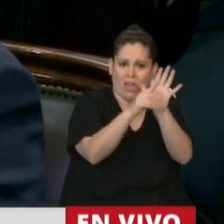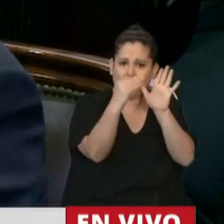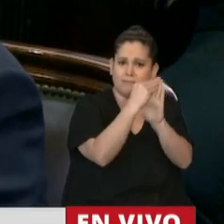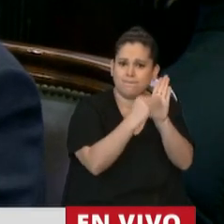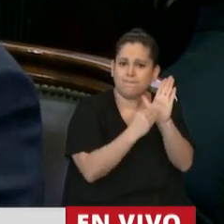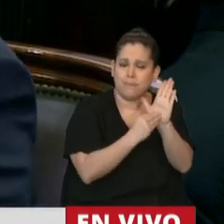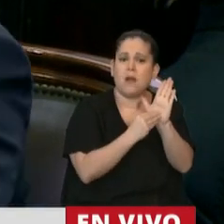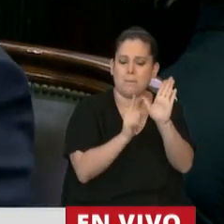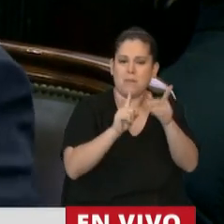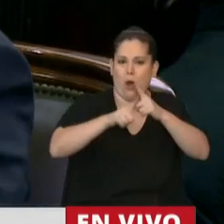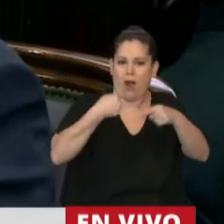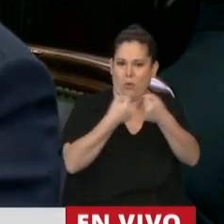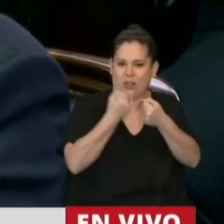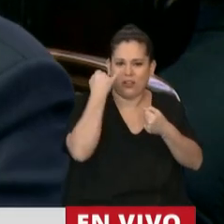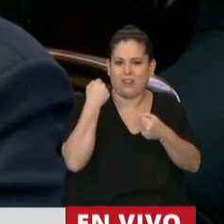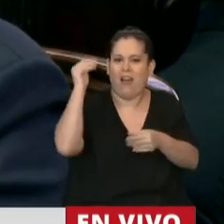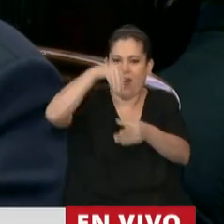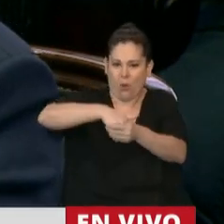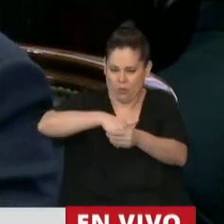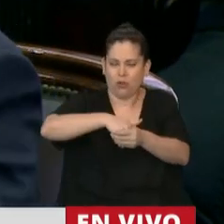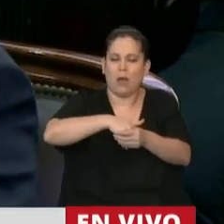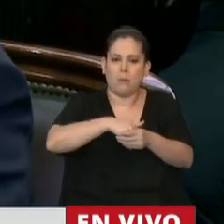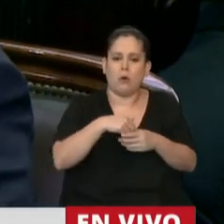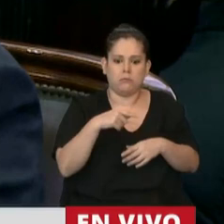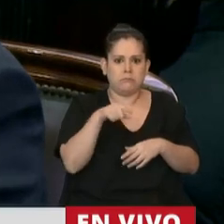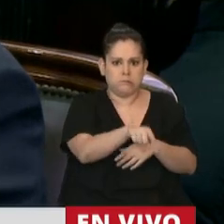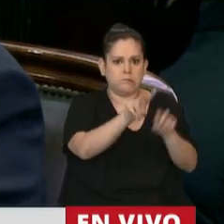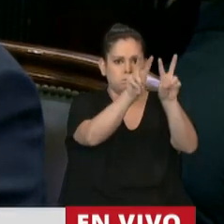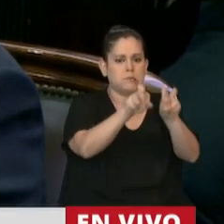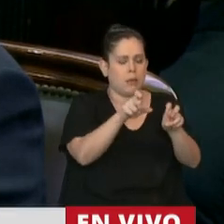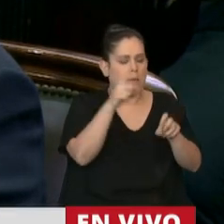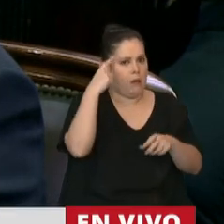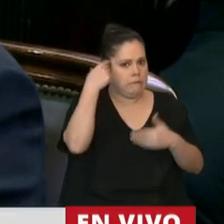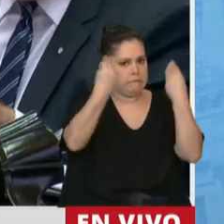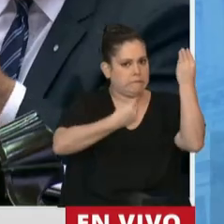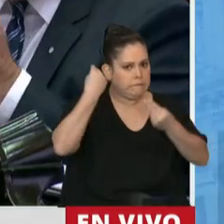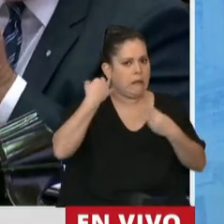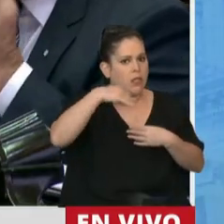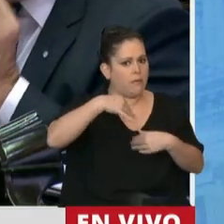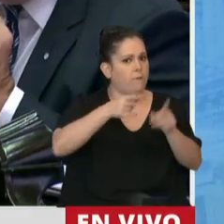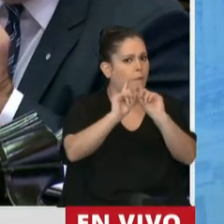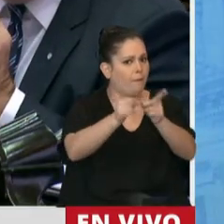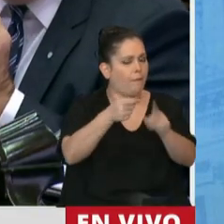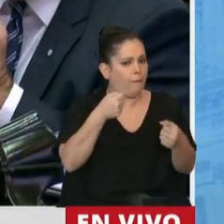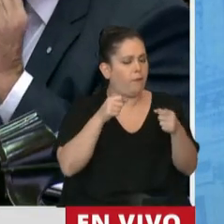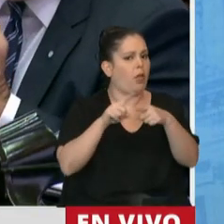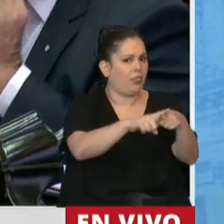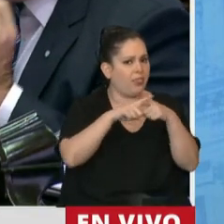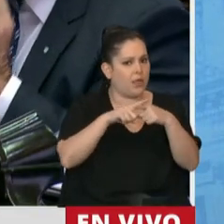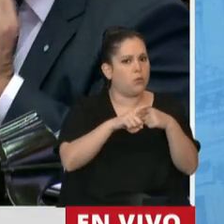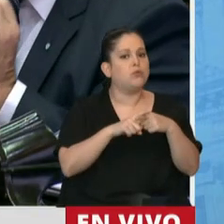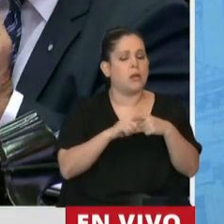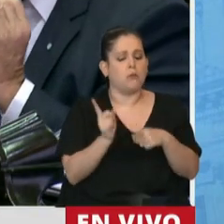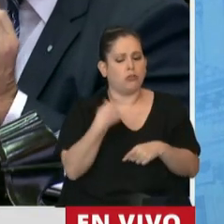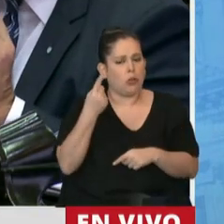vamos a votar de común acuerdo, es algo que nos preocupa. Es algo que tenemos que seguir discutiendo en el Congreso. Y como un tema que nosotros